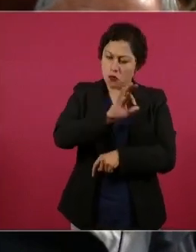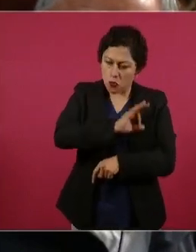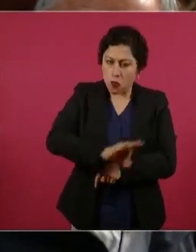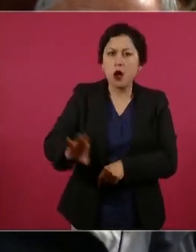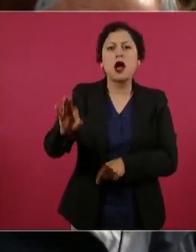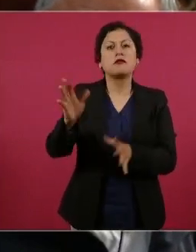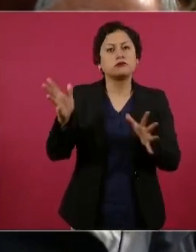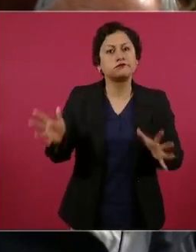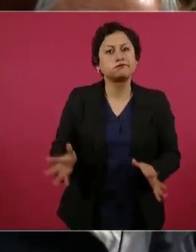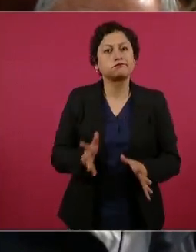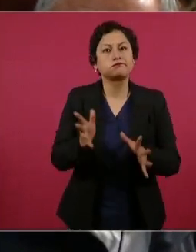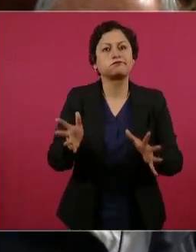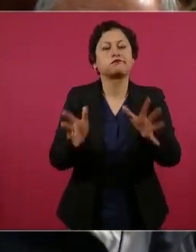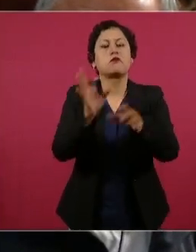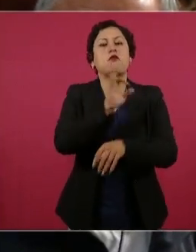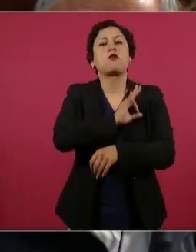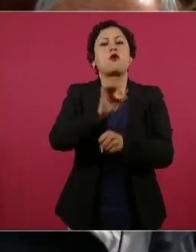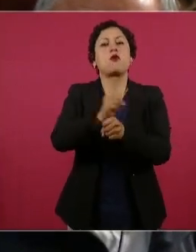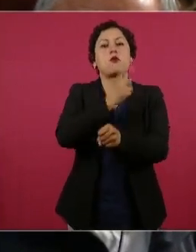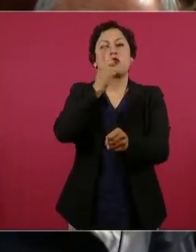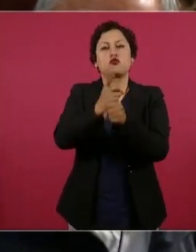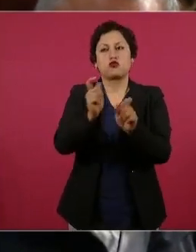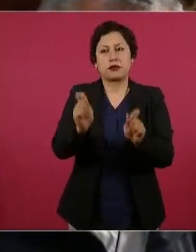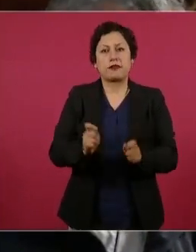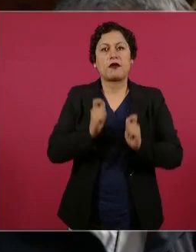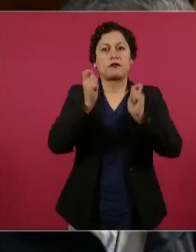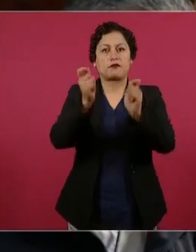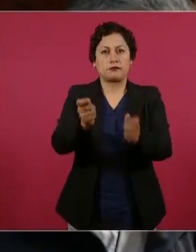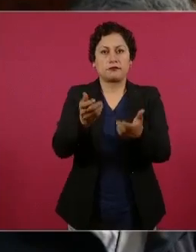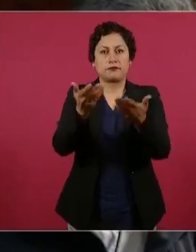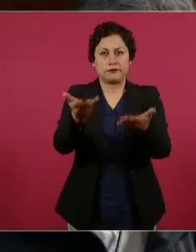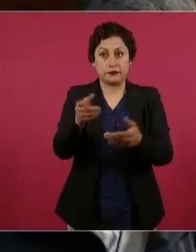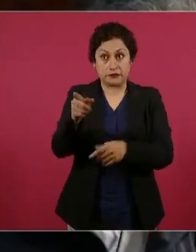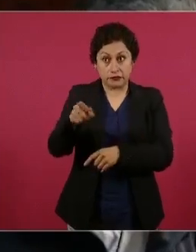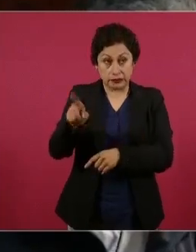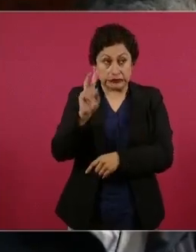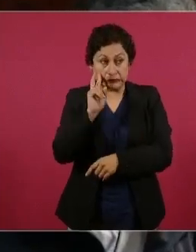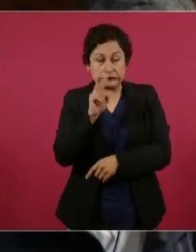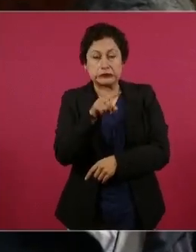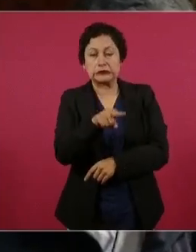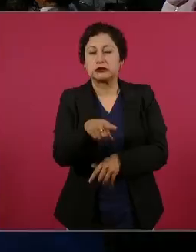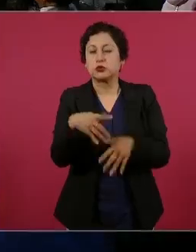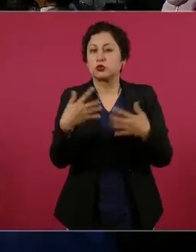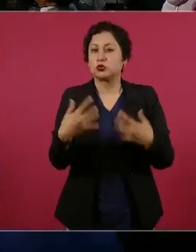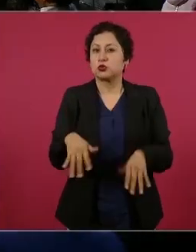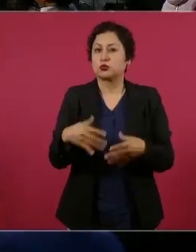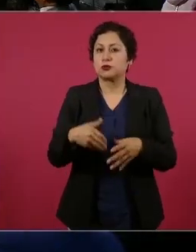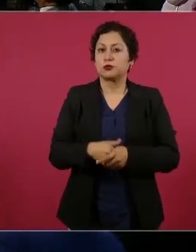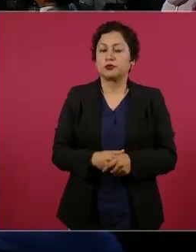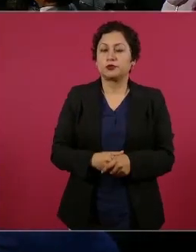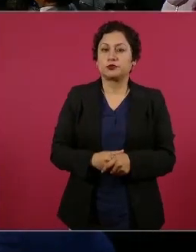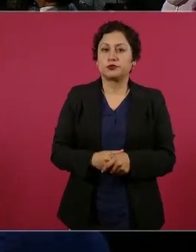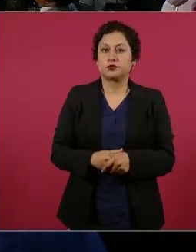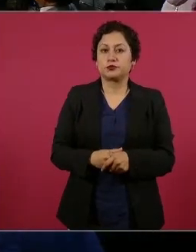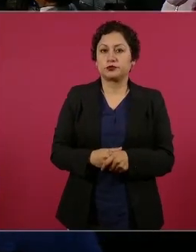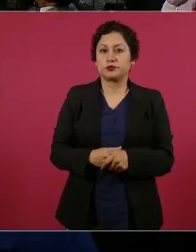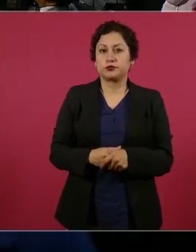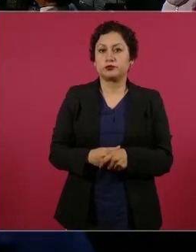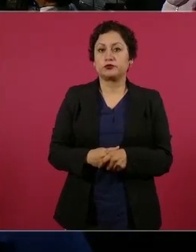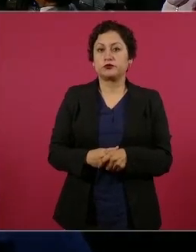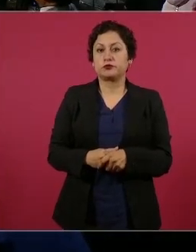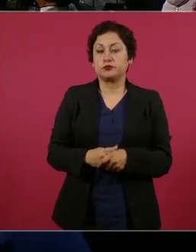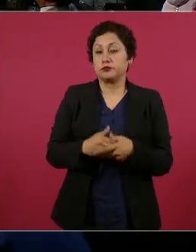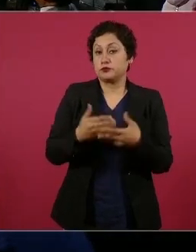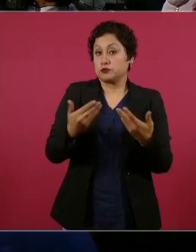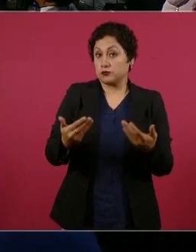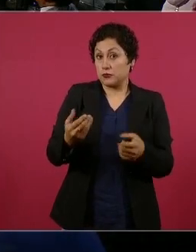merecen una oportunidad, y que más que una mujer en la